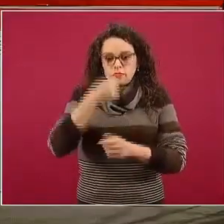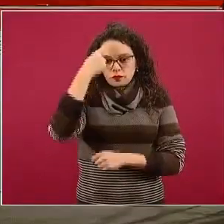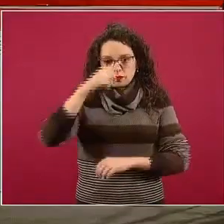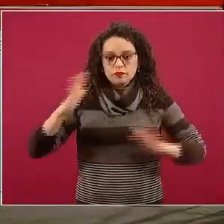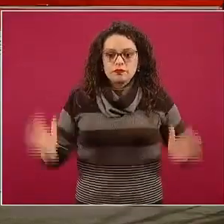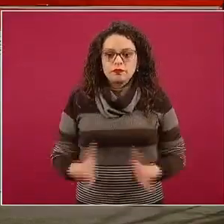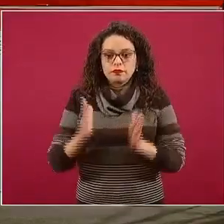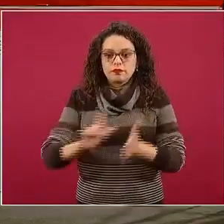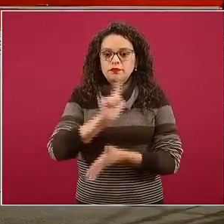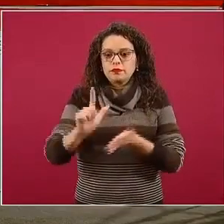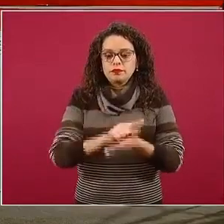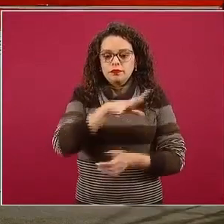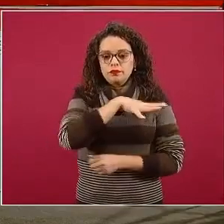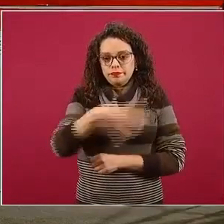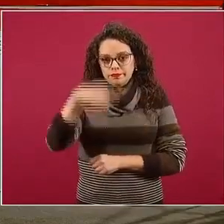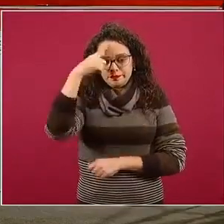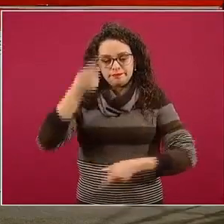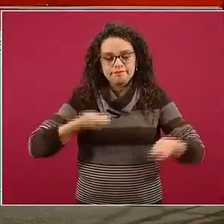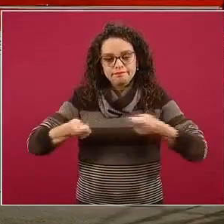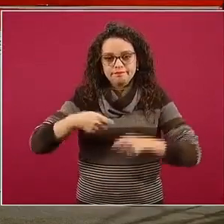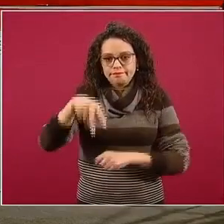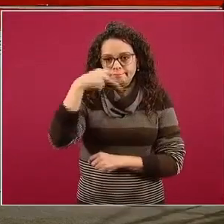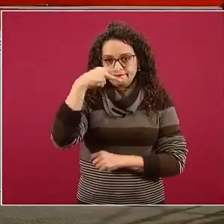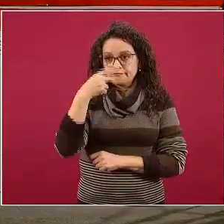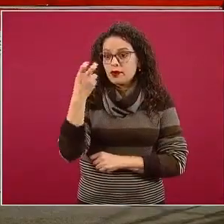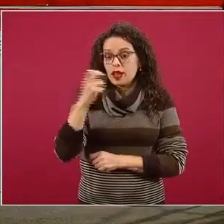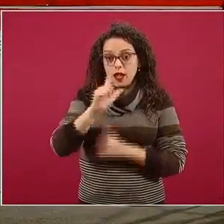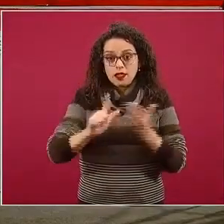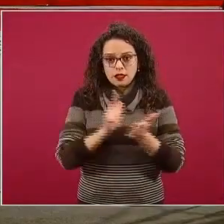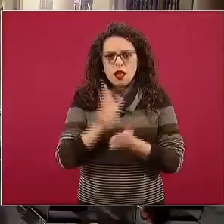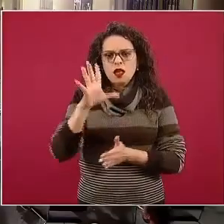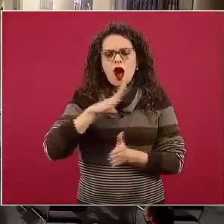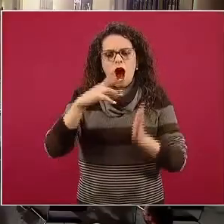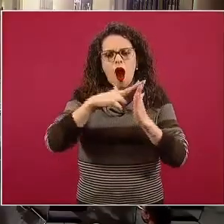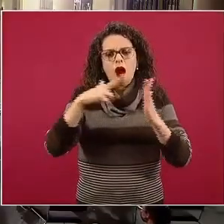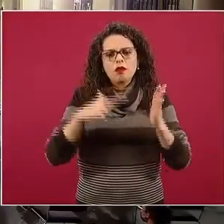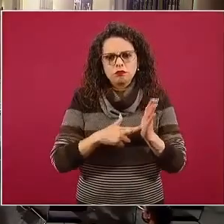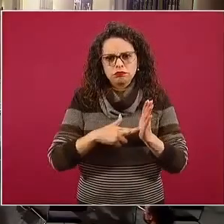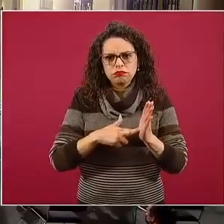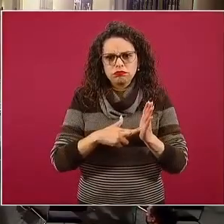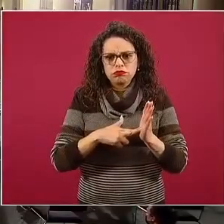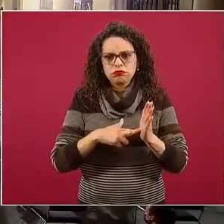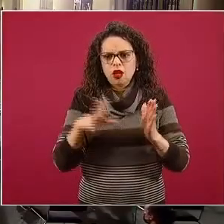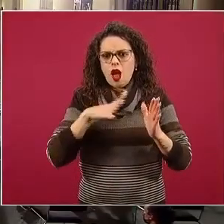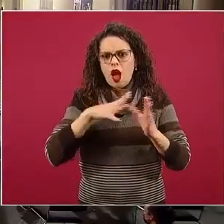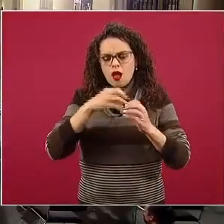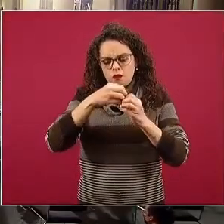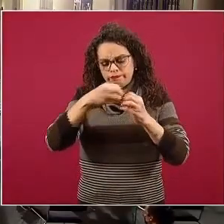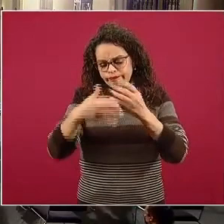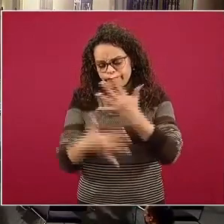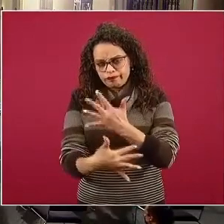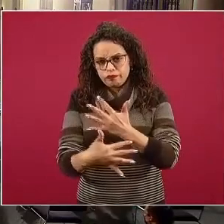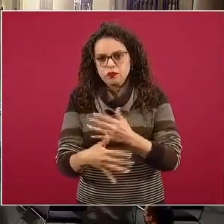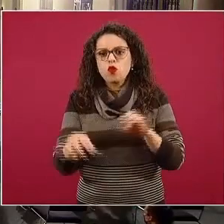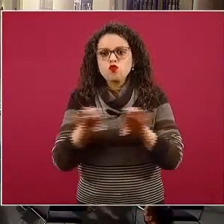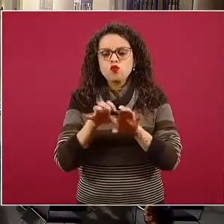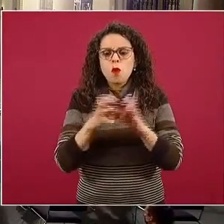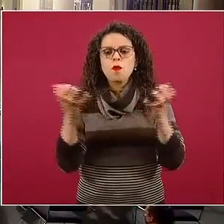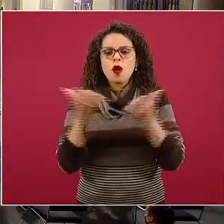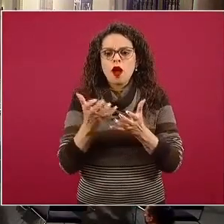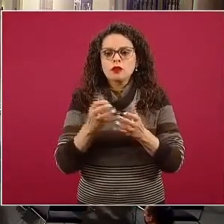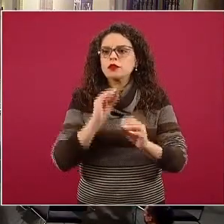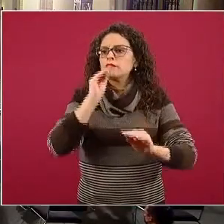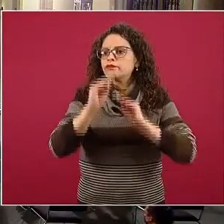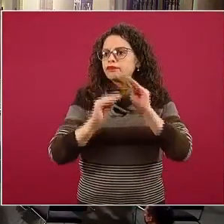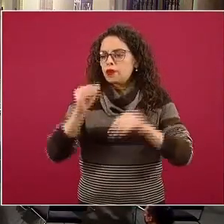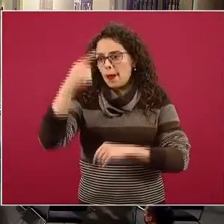Ley General para el Control de Tabaco. Esta ley a su vez tiene un reglamento que establece los pormenores de cómo se establecen los espacios